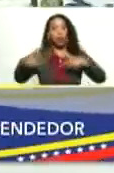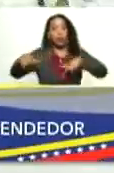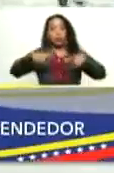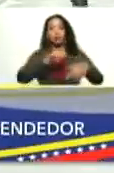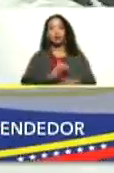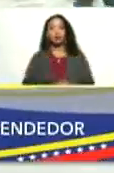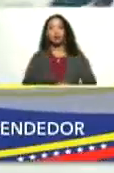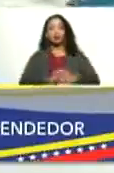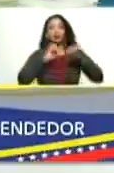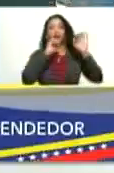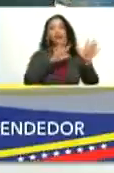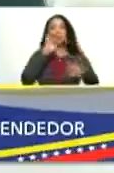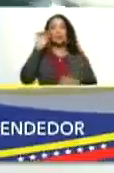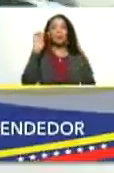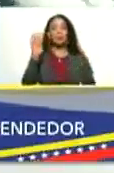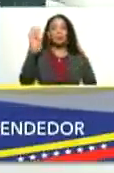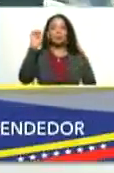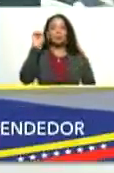El